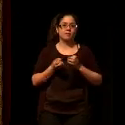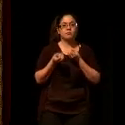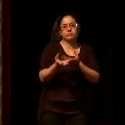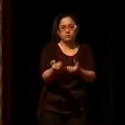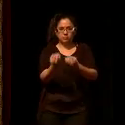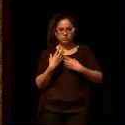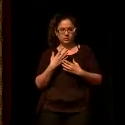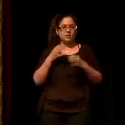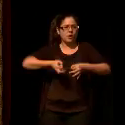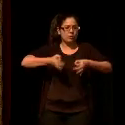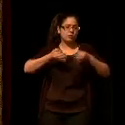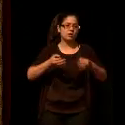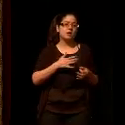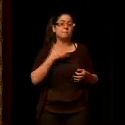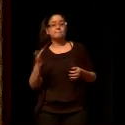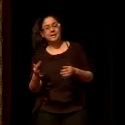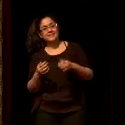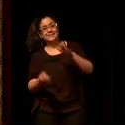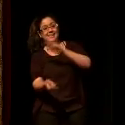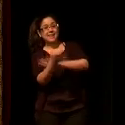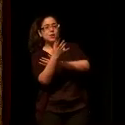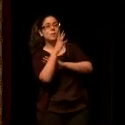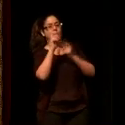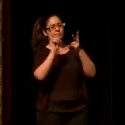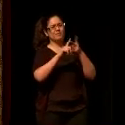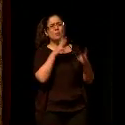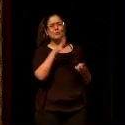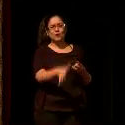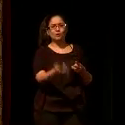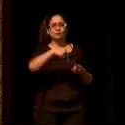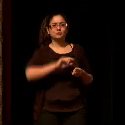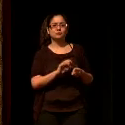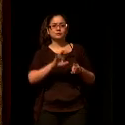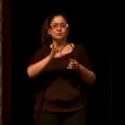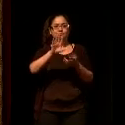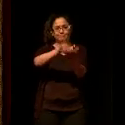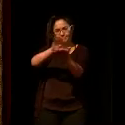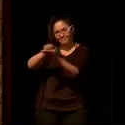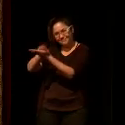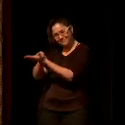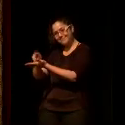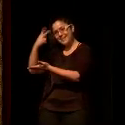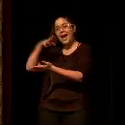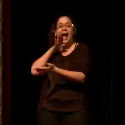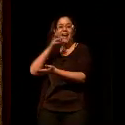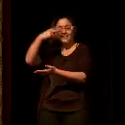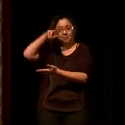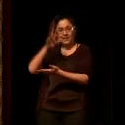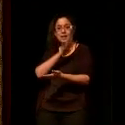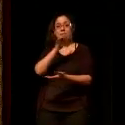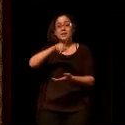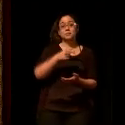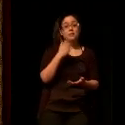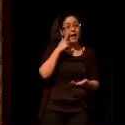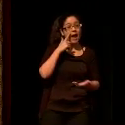finalmente la creación en porque estuvimos recogiendo toda la experiencia y poniéndola en manos de las